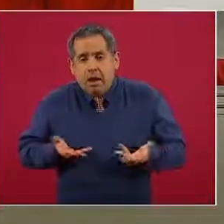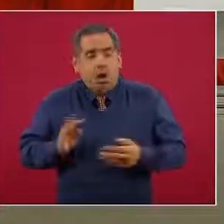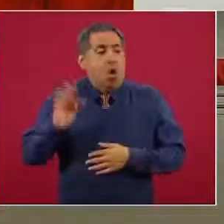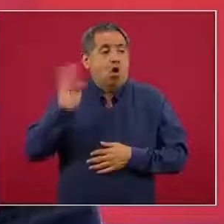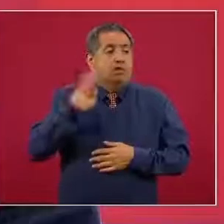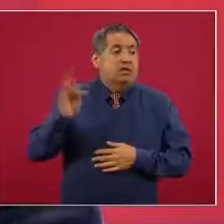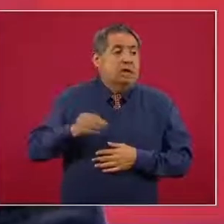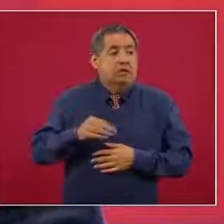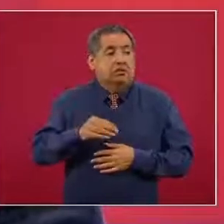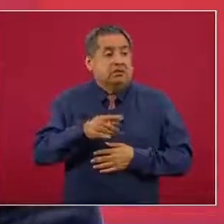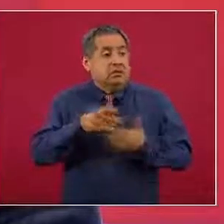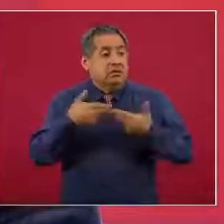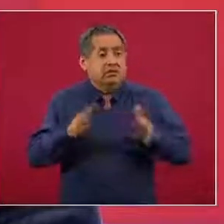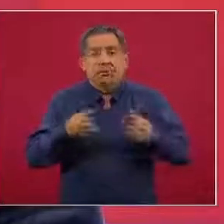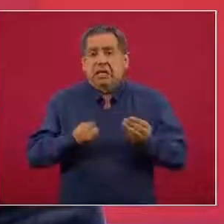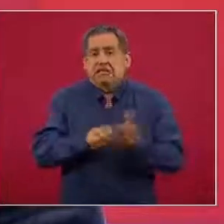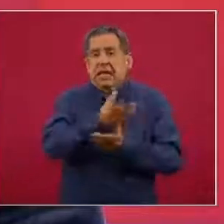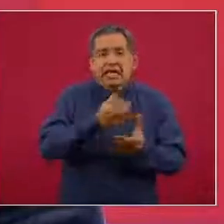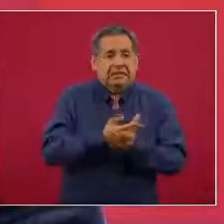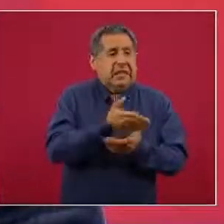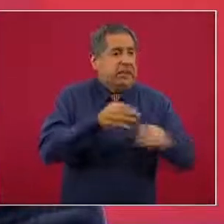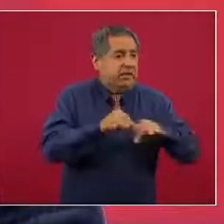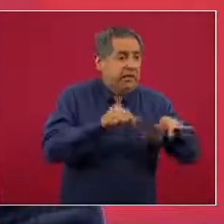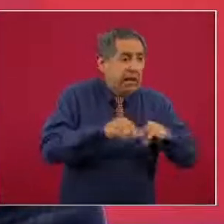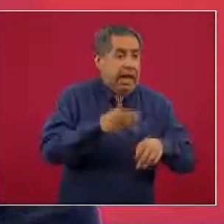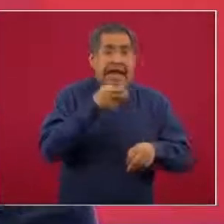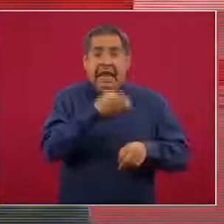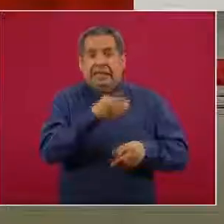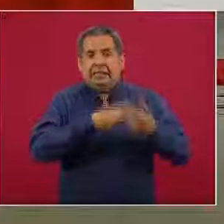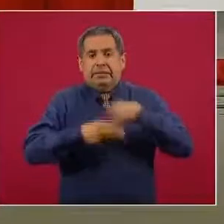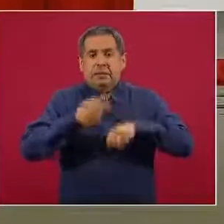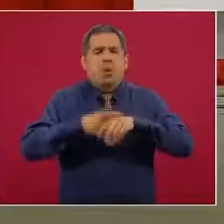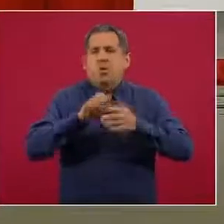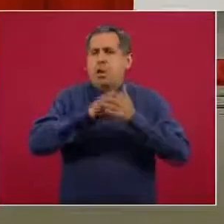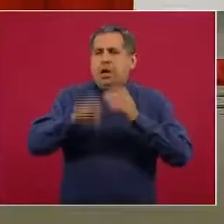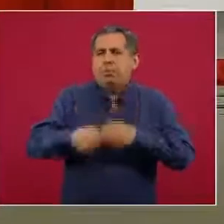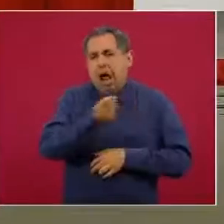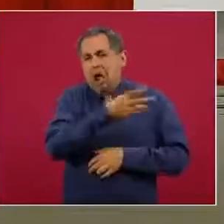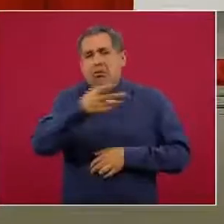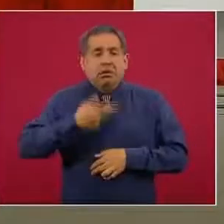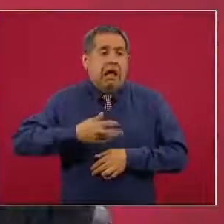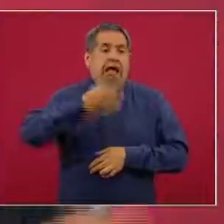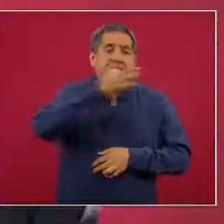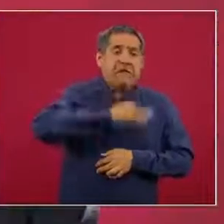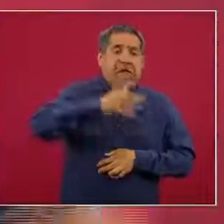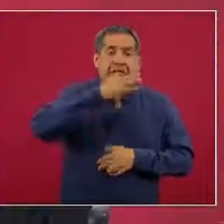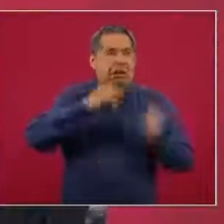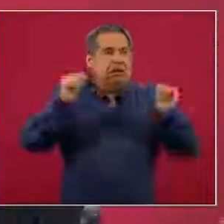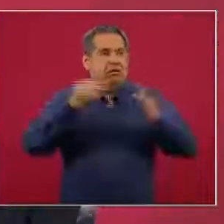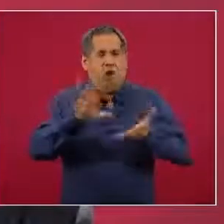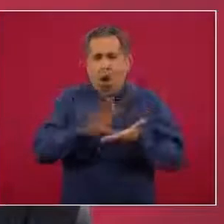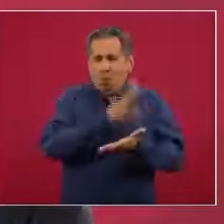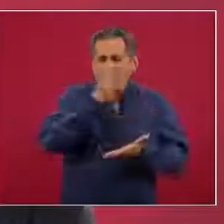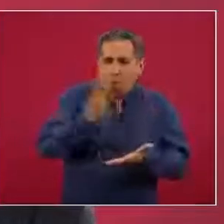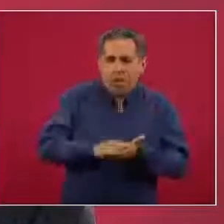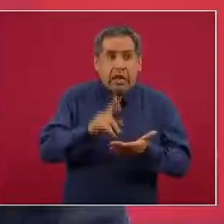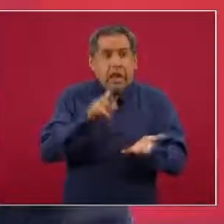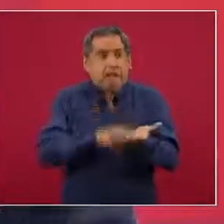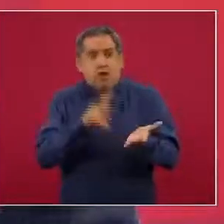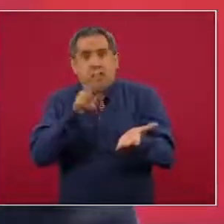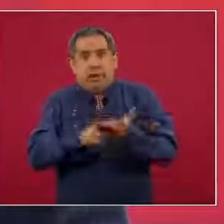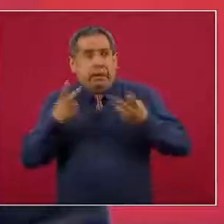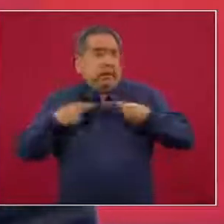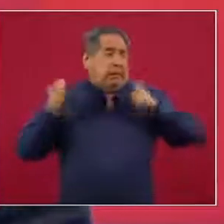liberó con el semáforo, por ejemplo, se hablaba de fiestas masivas, bodas de 1,000, 2,000